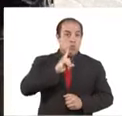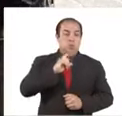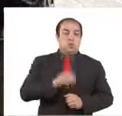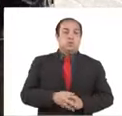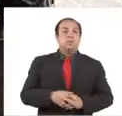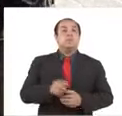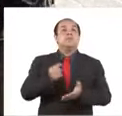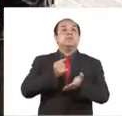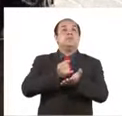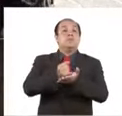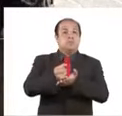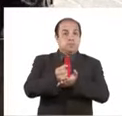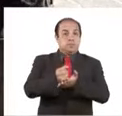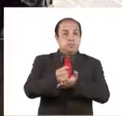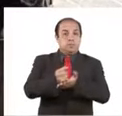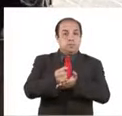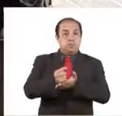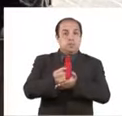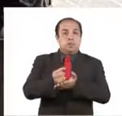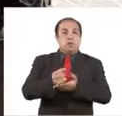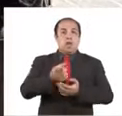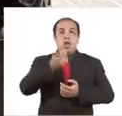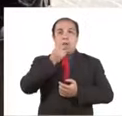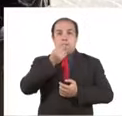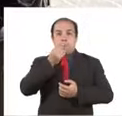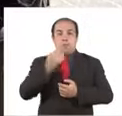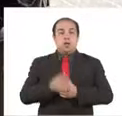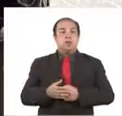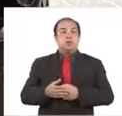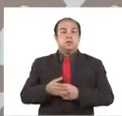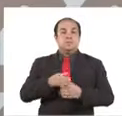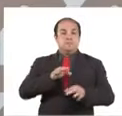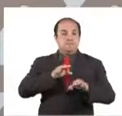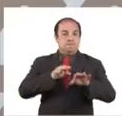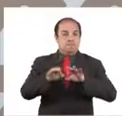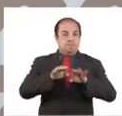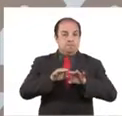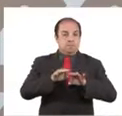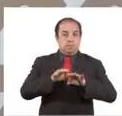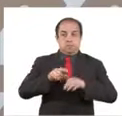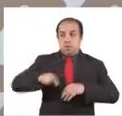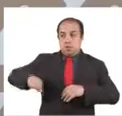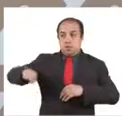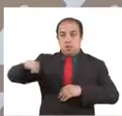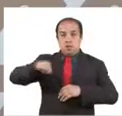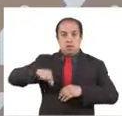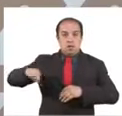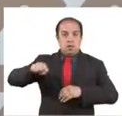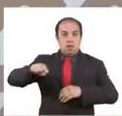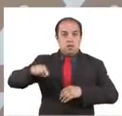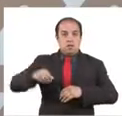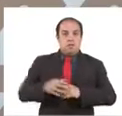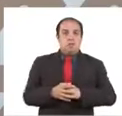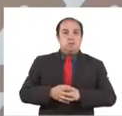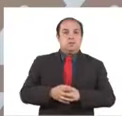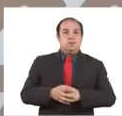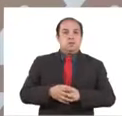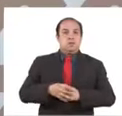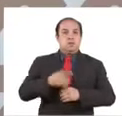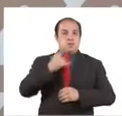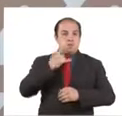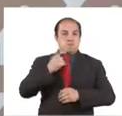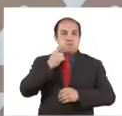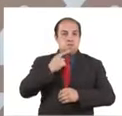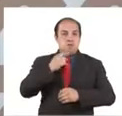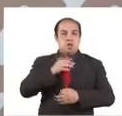hayan decidido este camino. Es un camino en donde ellos están poniendo su vida para salvar a los de